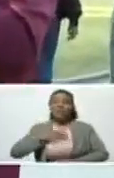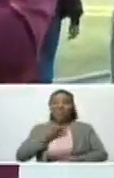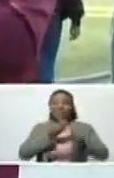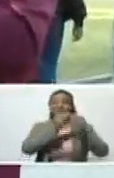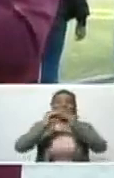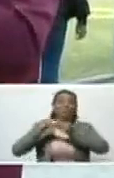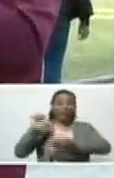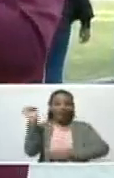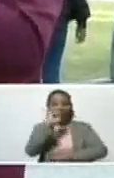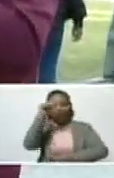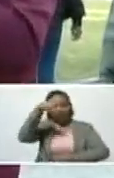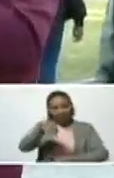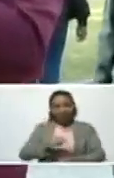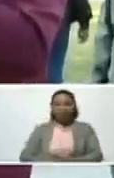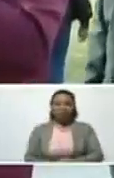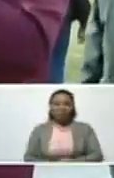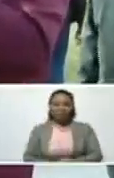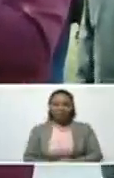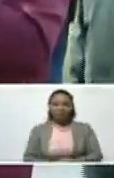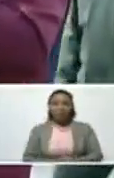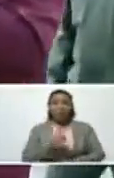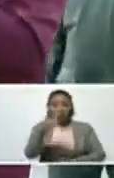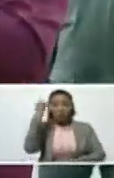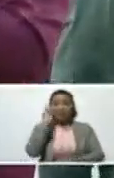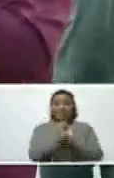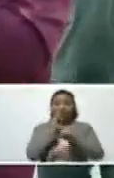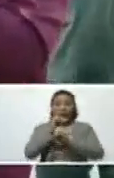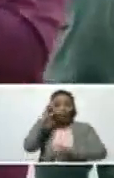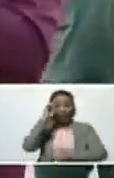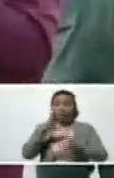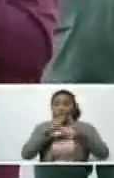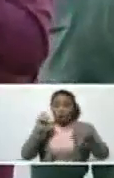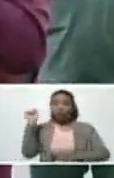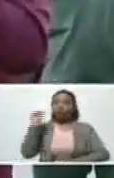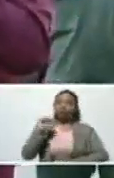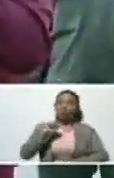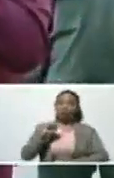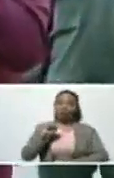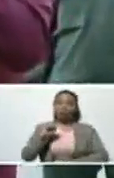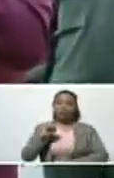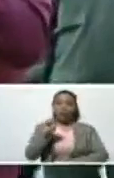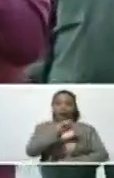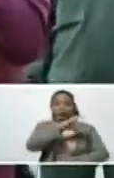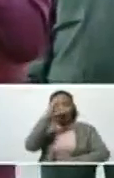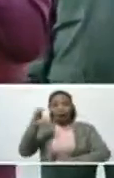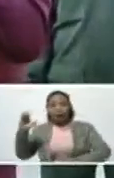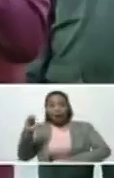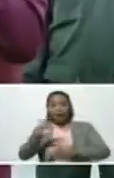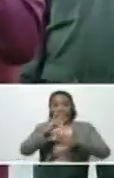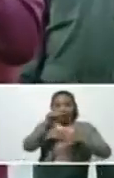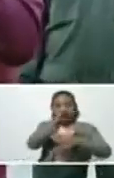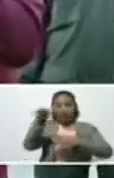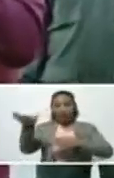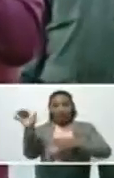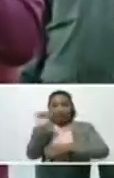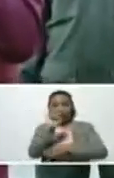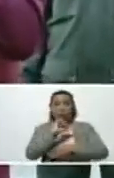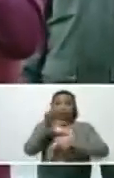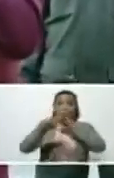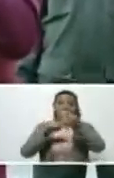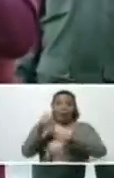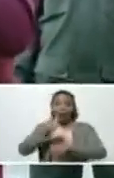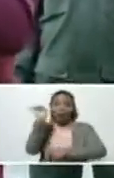estos autos acá. Bueno, Pradelli, tú tienes tu página en Instagram, todo. Sí. Bueno. Caribe Carro. Caribe Carro. Vamos a comprarle carros a